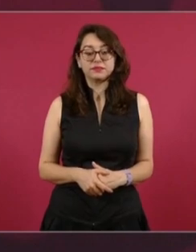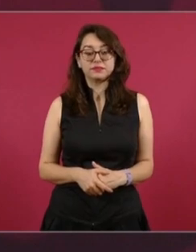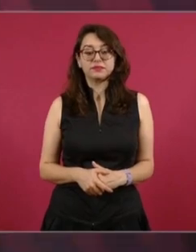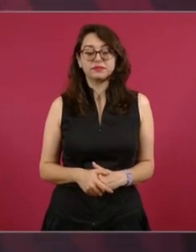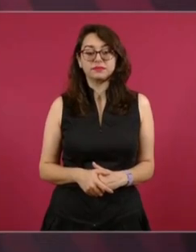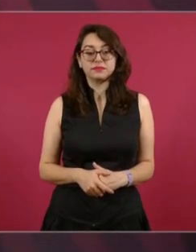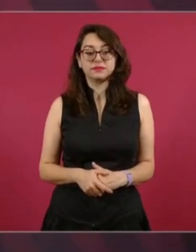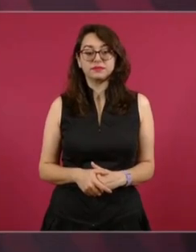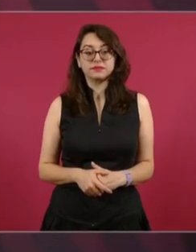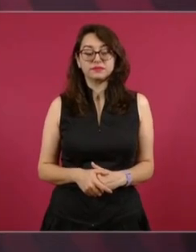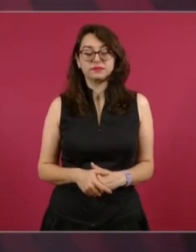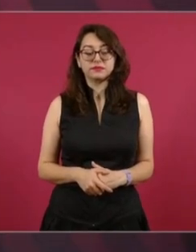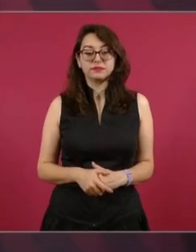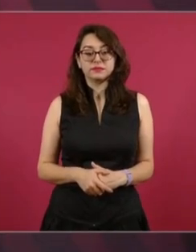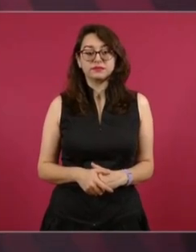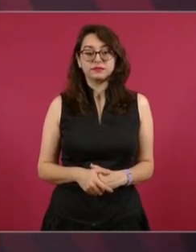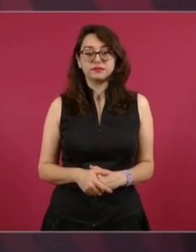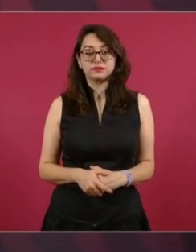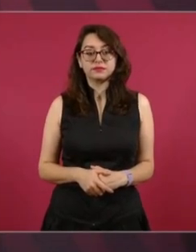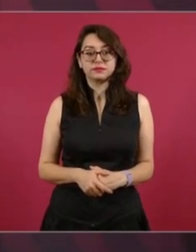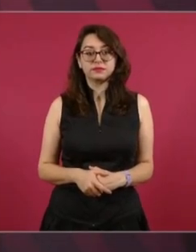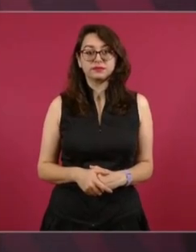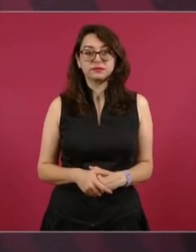¿Cómo desapareció?